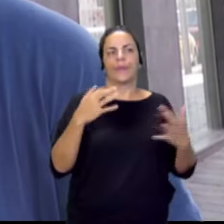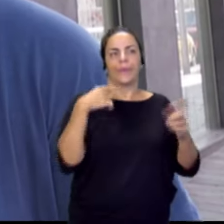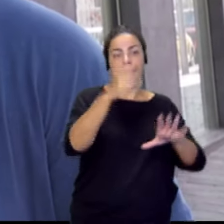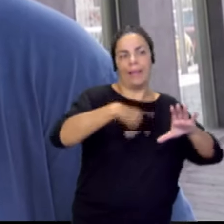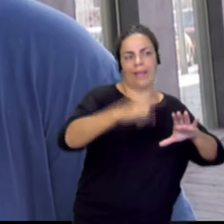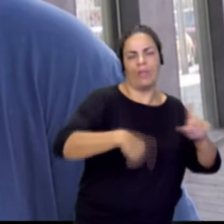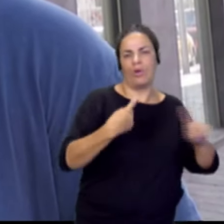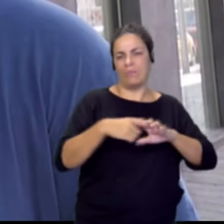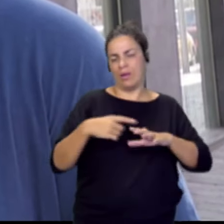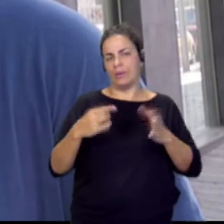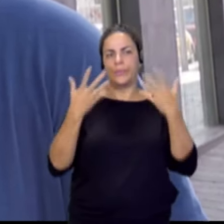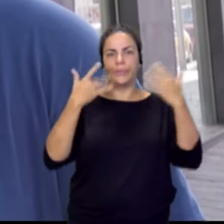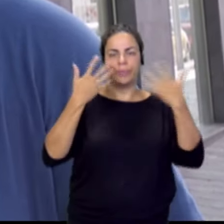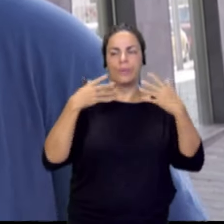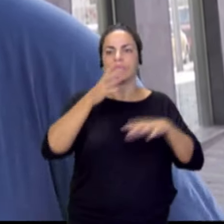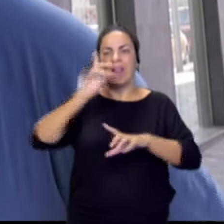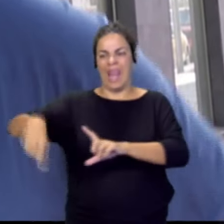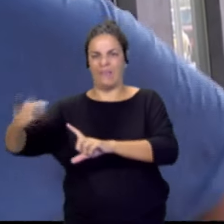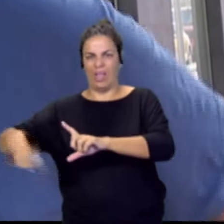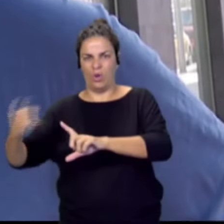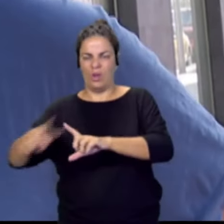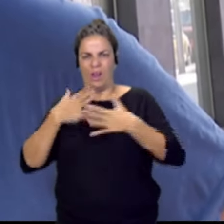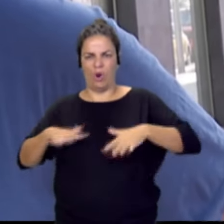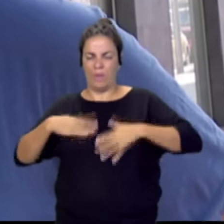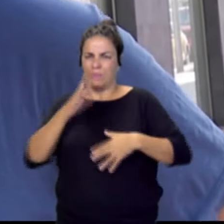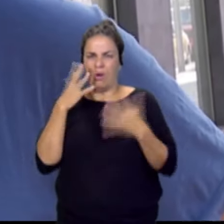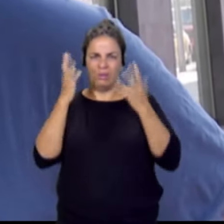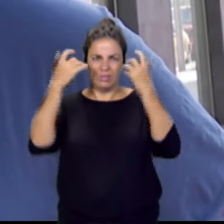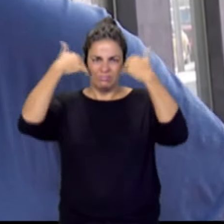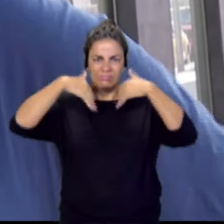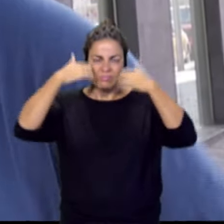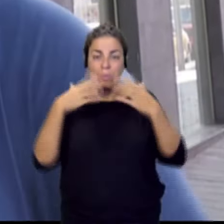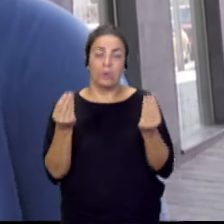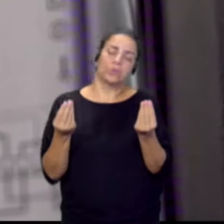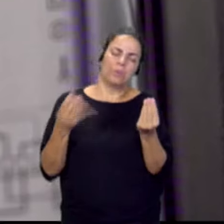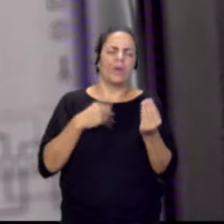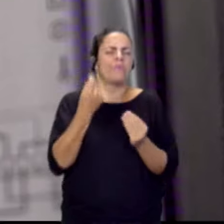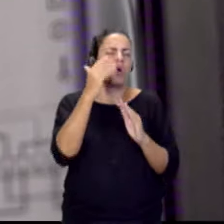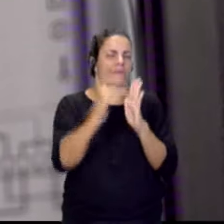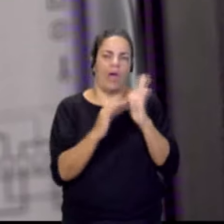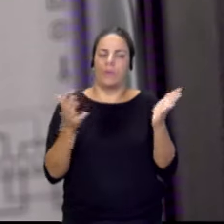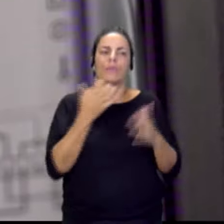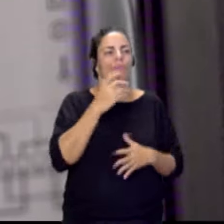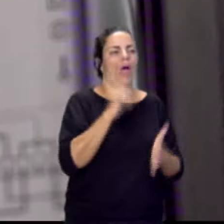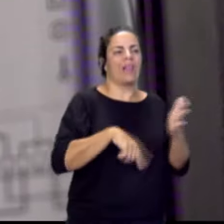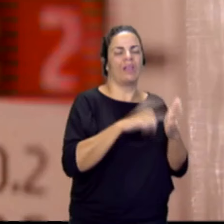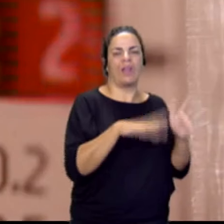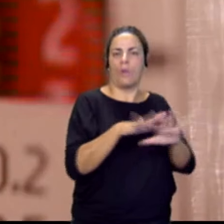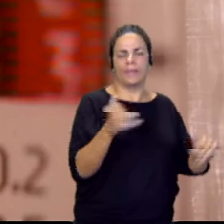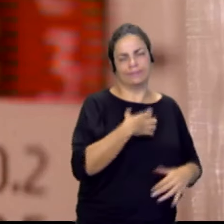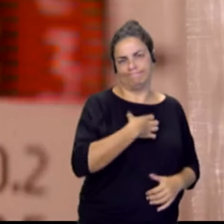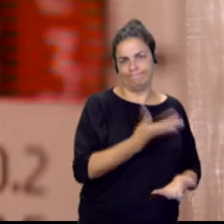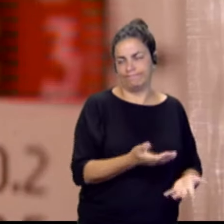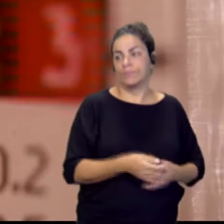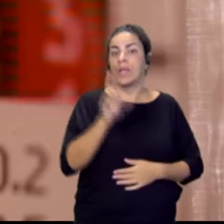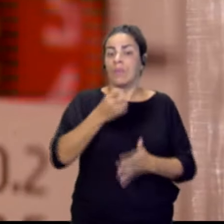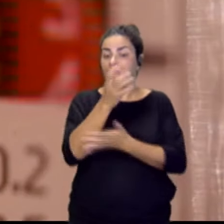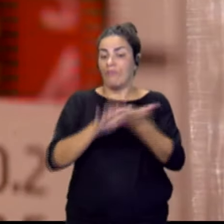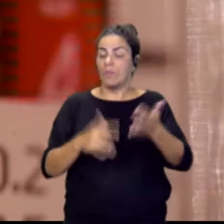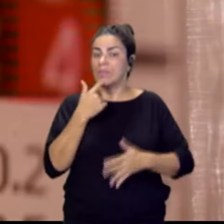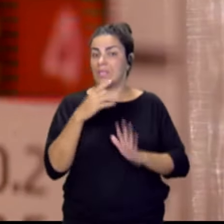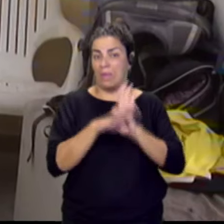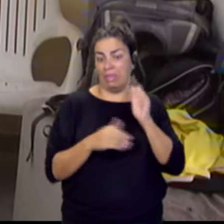y ha bajado un poquitito, pero sigue siendo, no compensa el precio del alquiler, por ejemplo. El informe informe dice también que medidas a corto plazo como los bonos